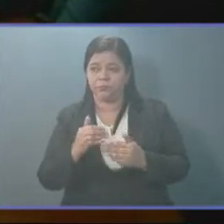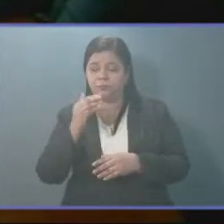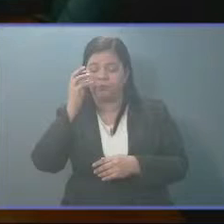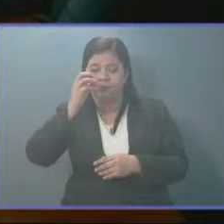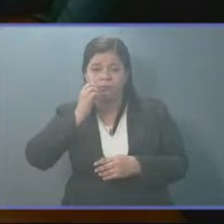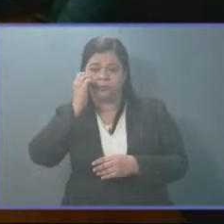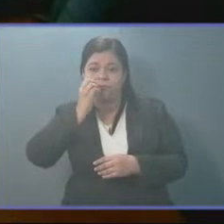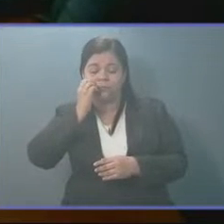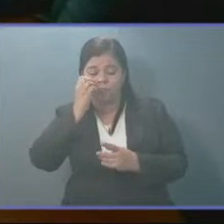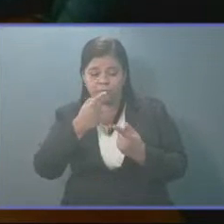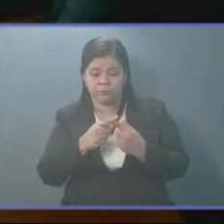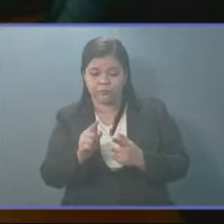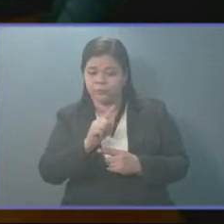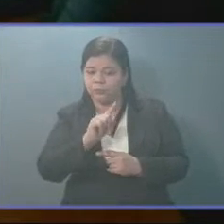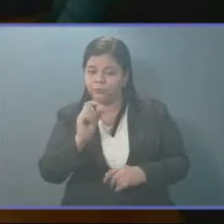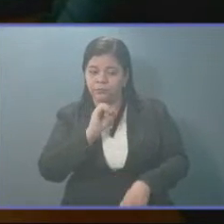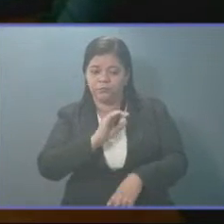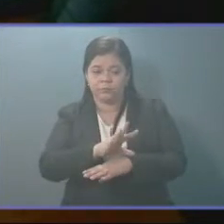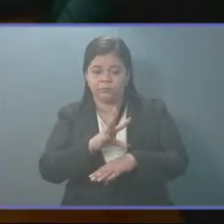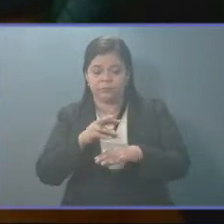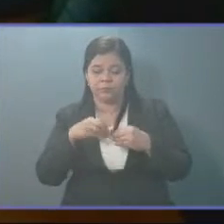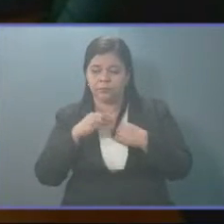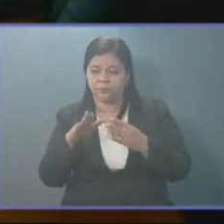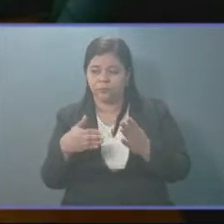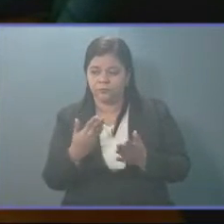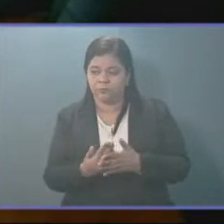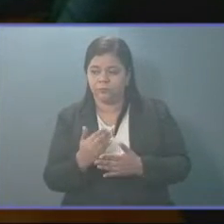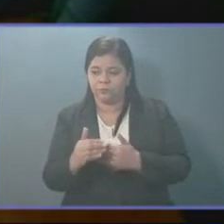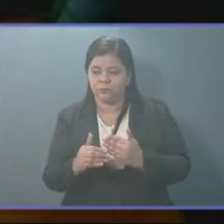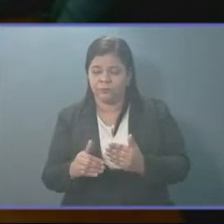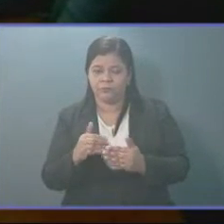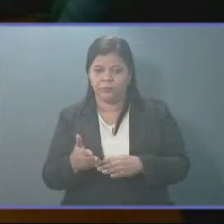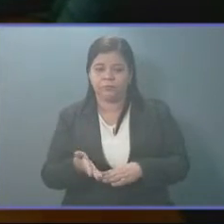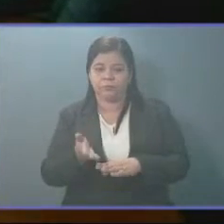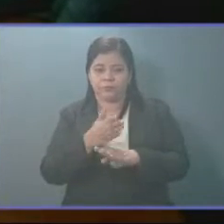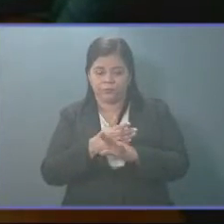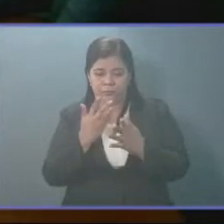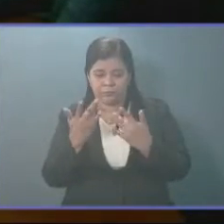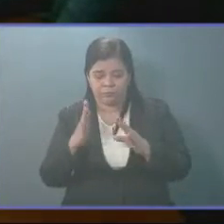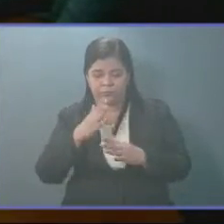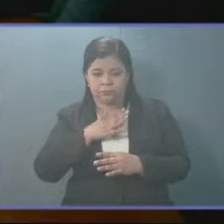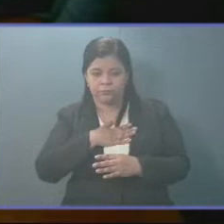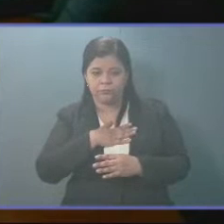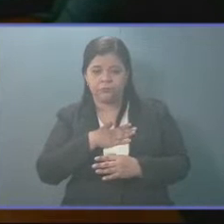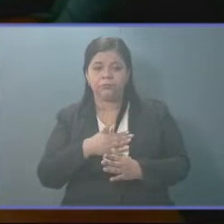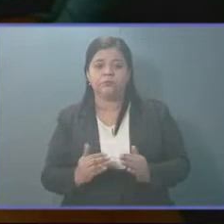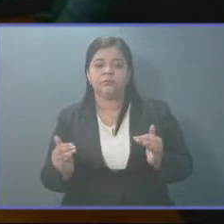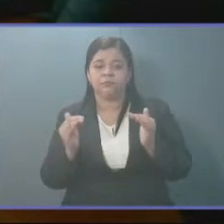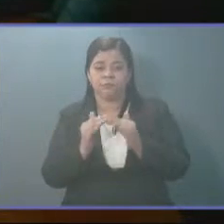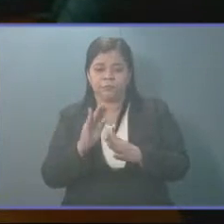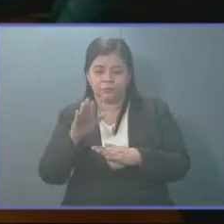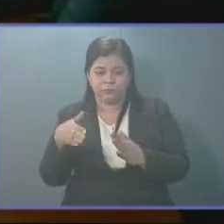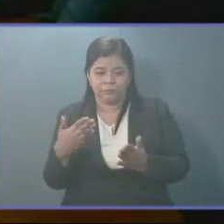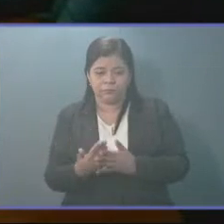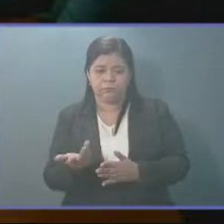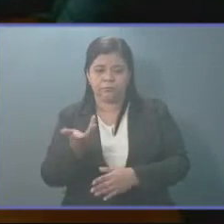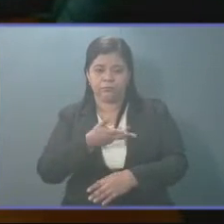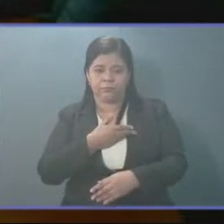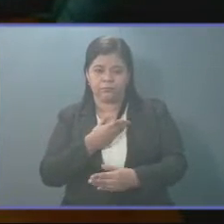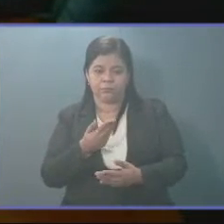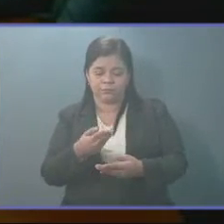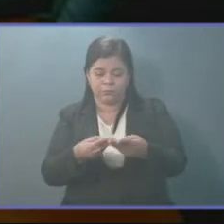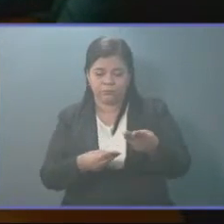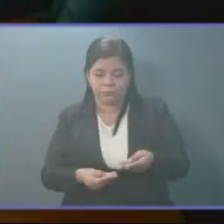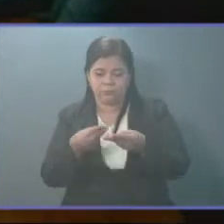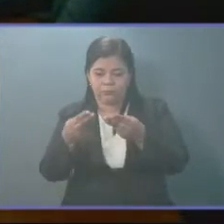sin perjuicio de la documentación de los actos procesales que deban hacerse constar por escrito y de las aportaciones documentales